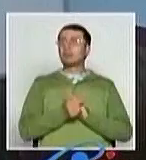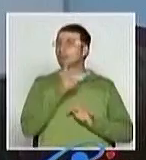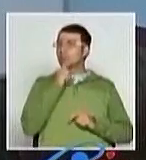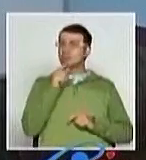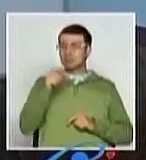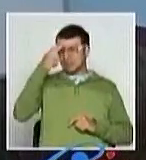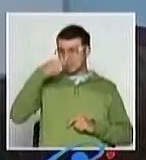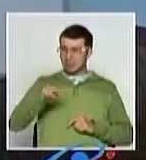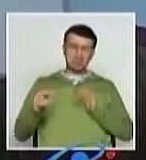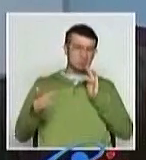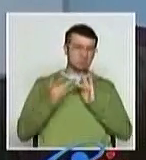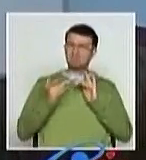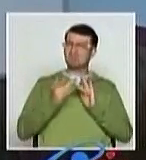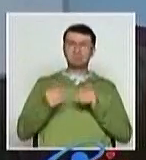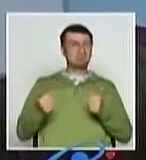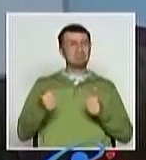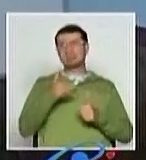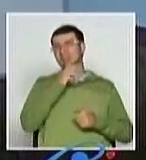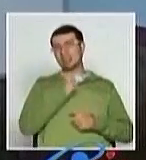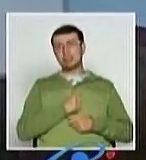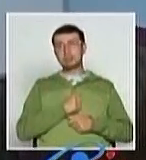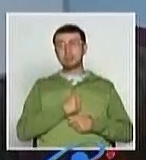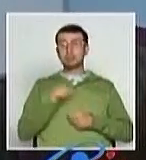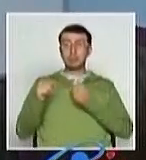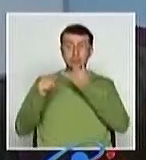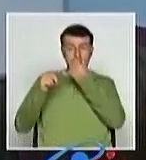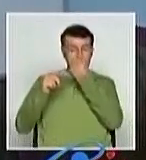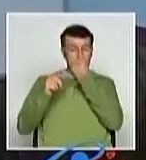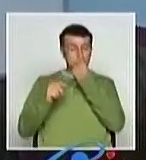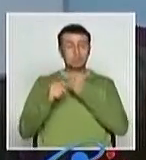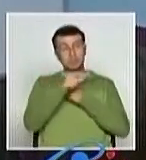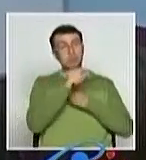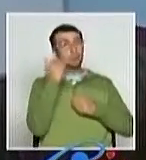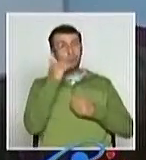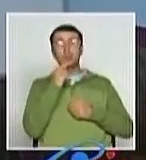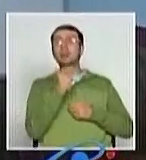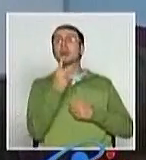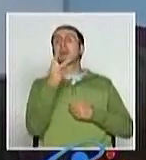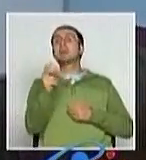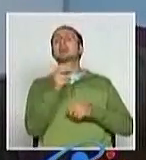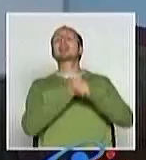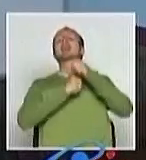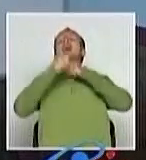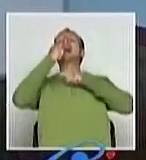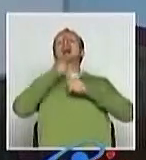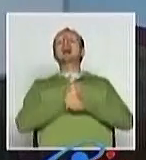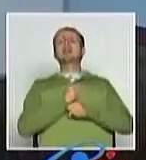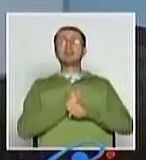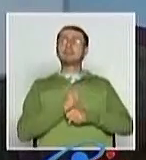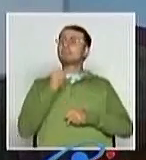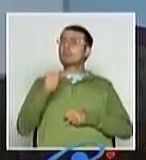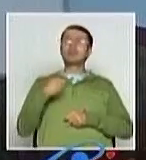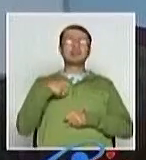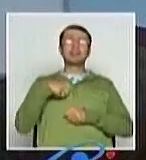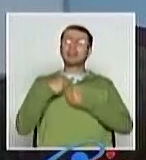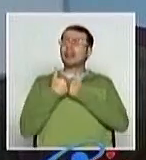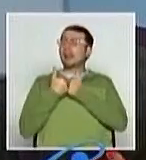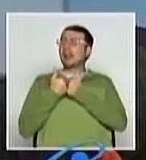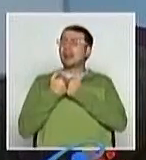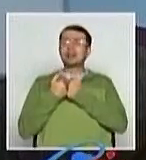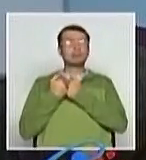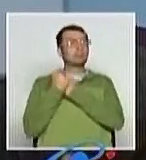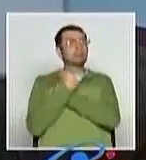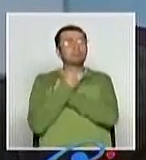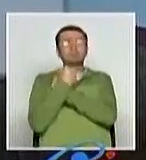su hijo cabía notar que este ser humano paciente a hace 20 años Tuvo una morido durante TR años y